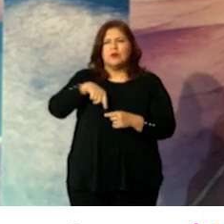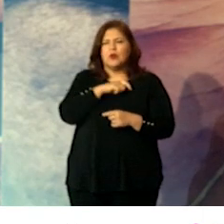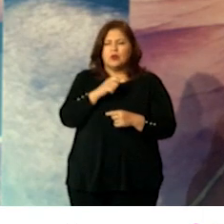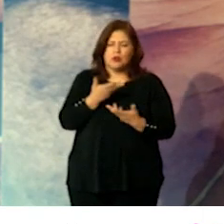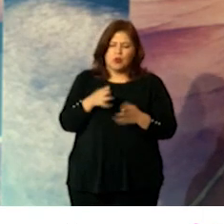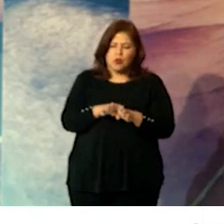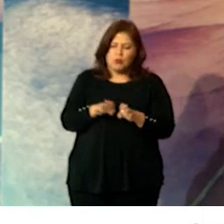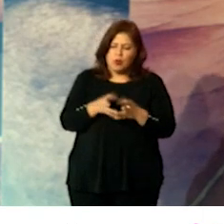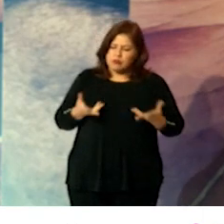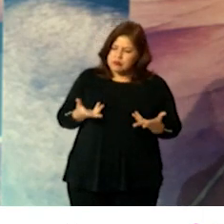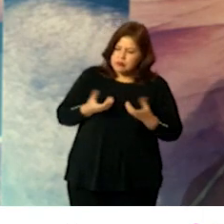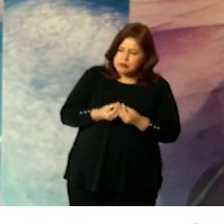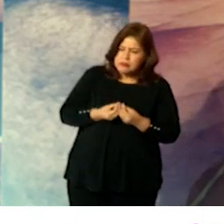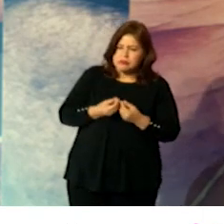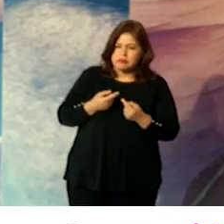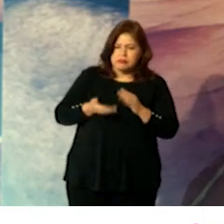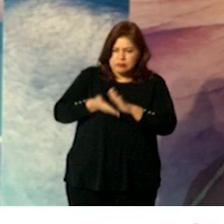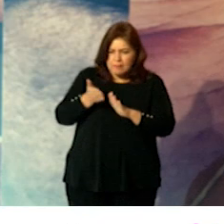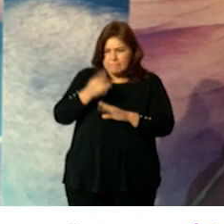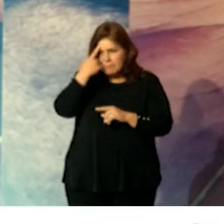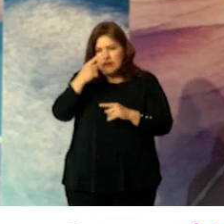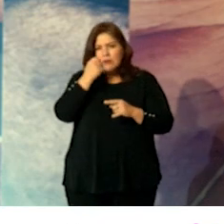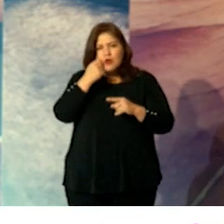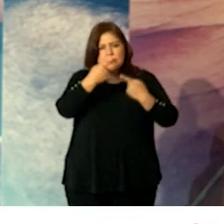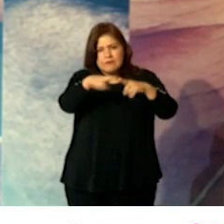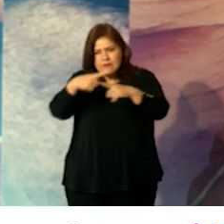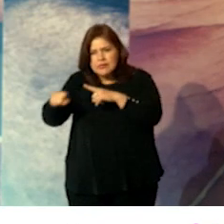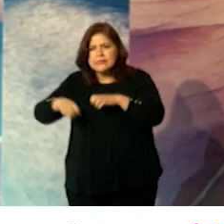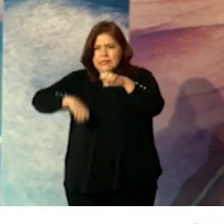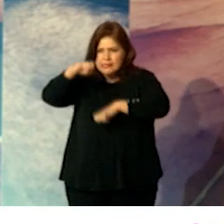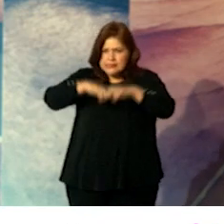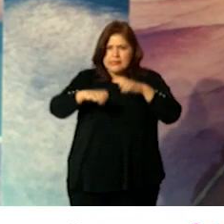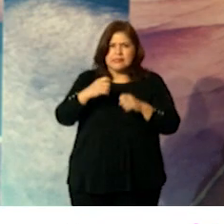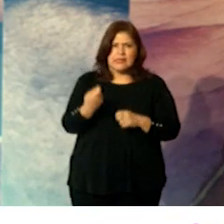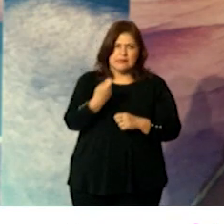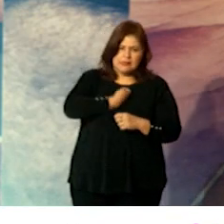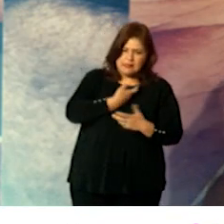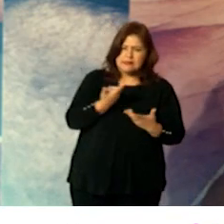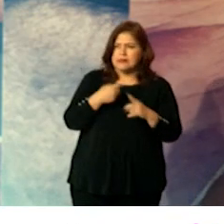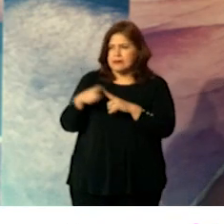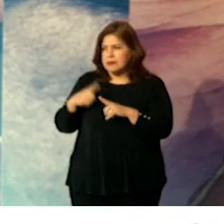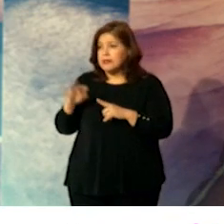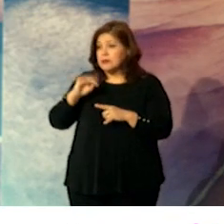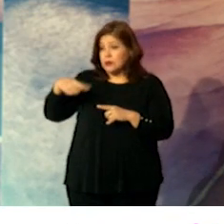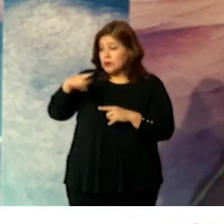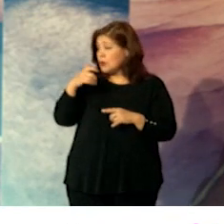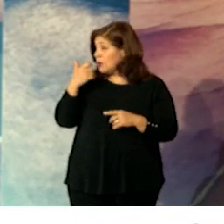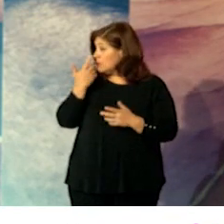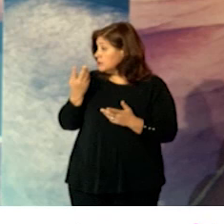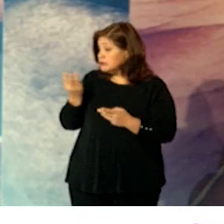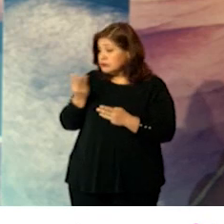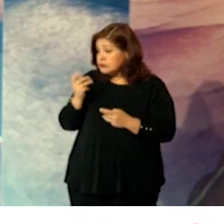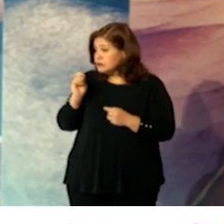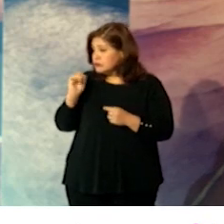a construir con estas diferencias de edades, de identidades, etc., ¿no? Entonces, si alguna quiere arrancar, ahora sí